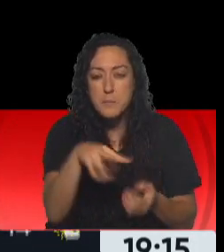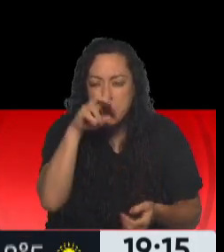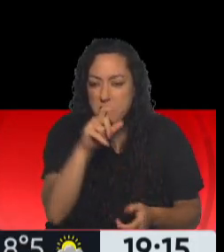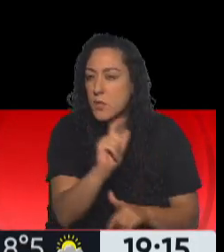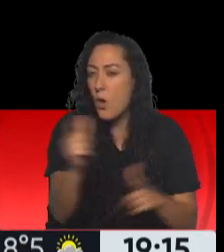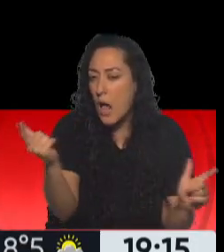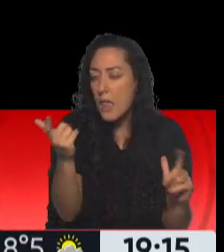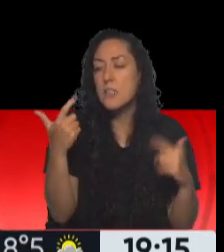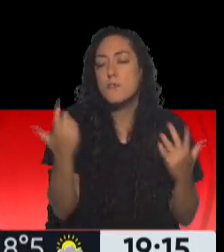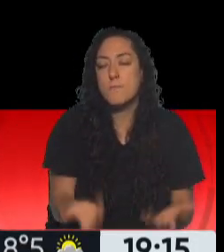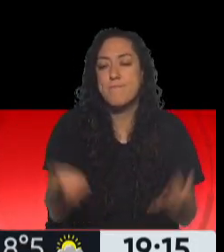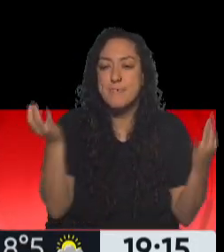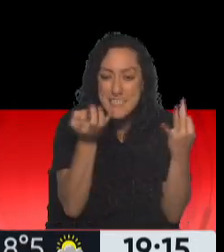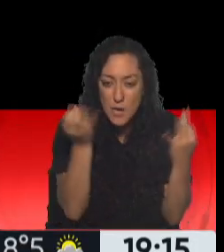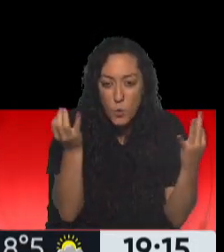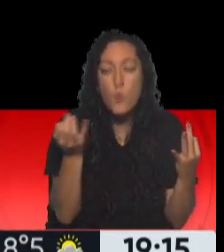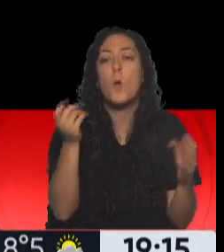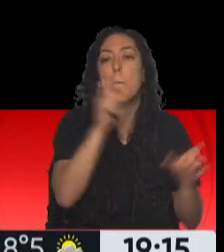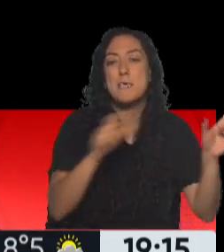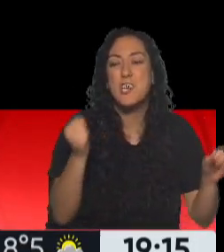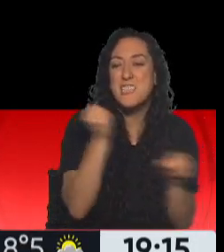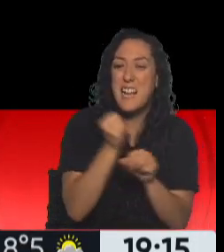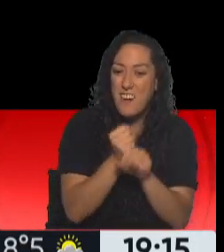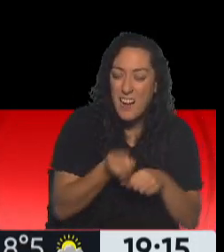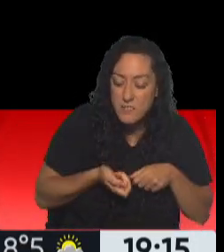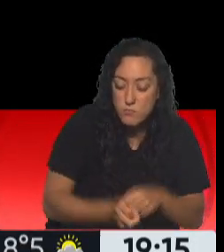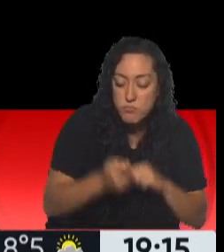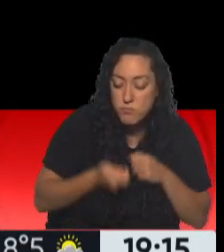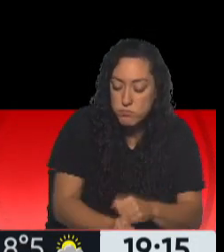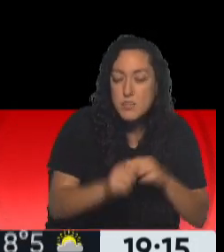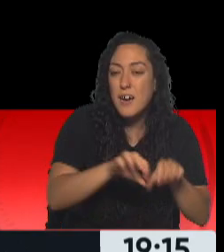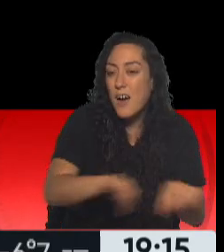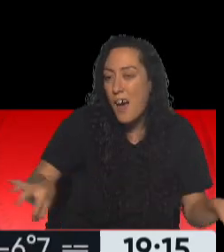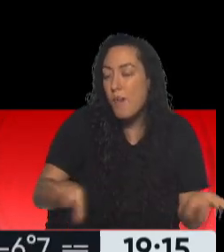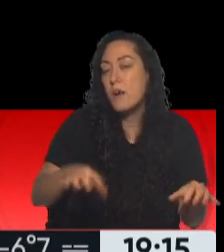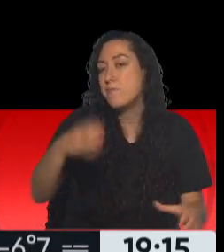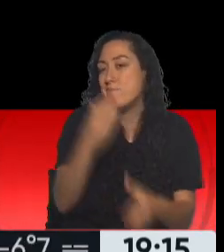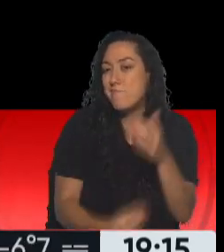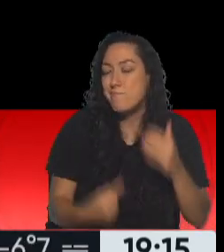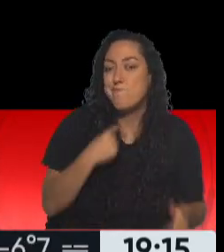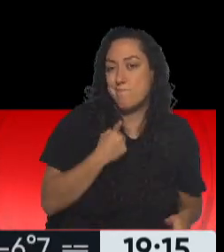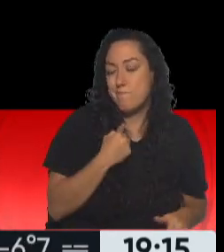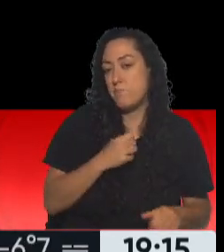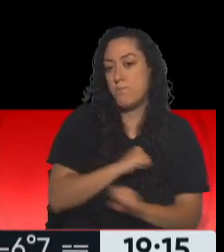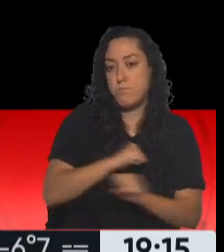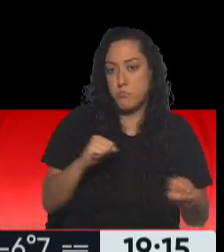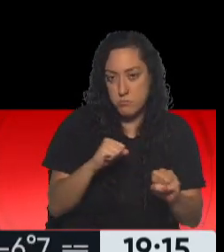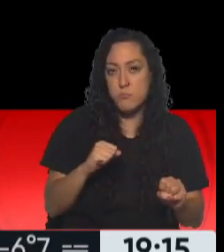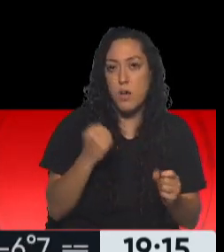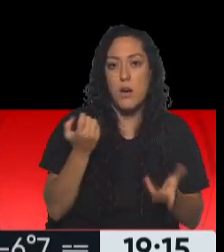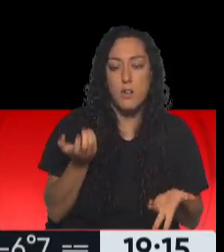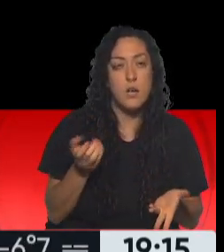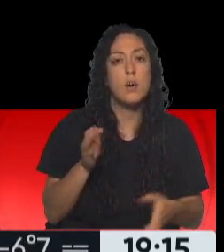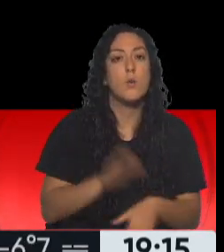que seguramente ocurrió es que trabajando en uno de los cables de alta tensión se haya producido